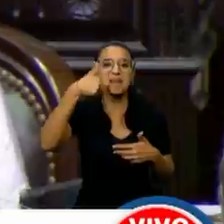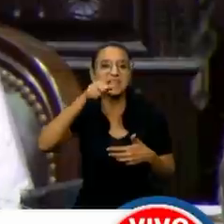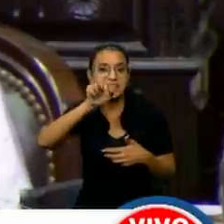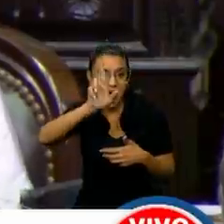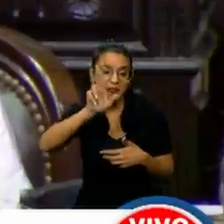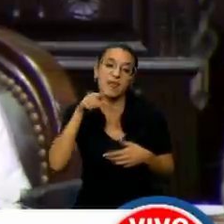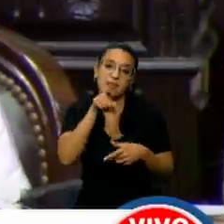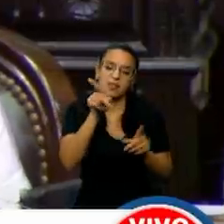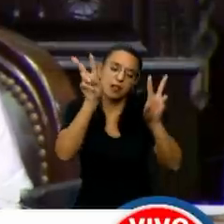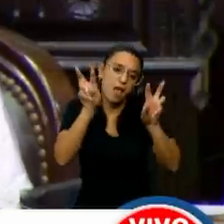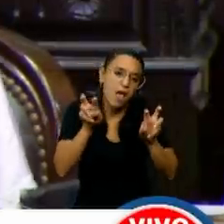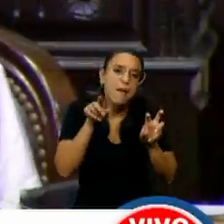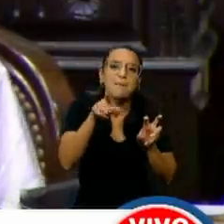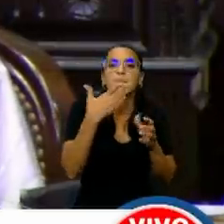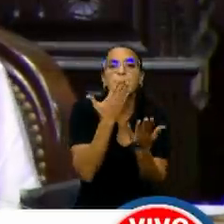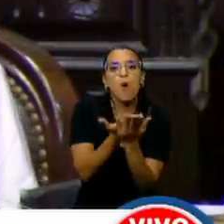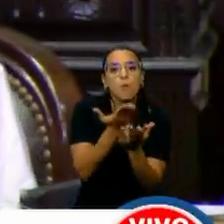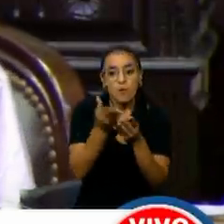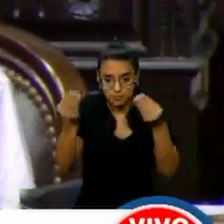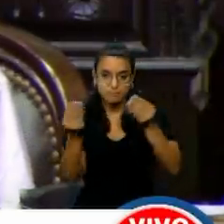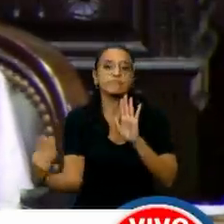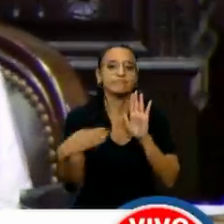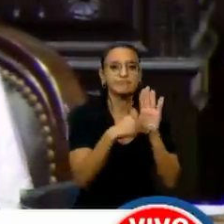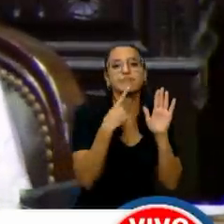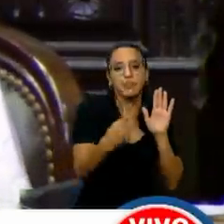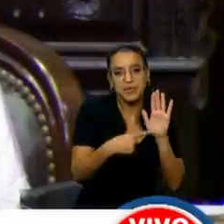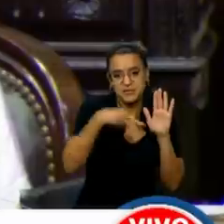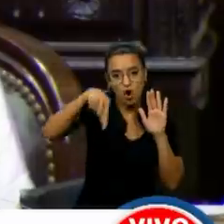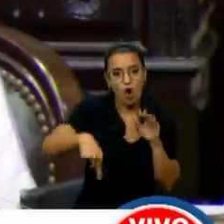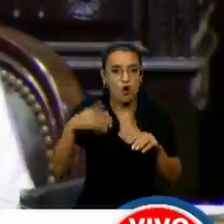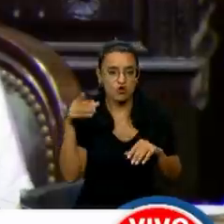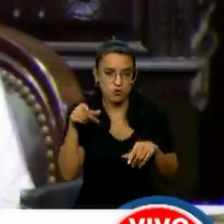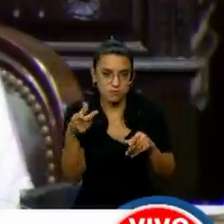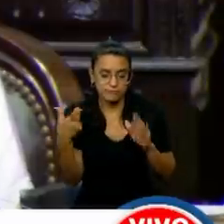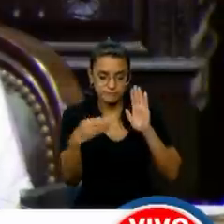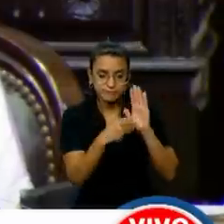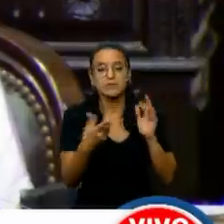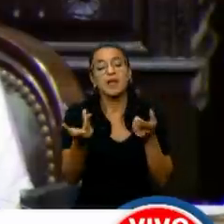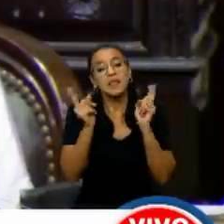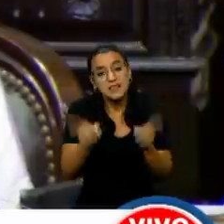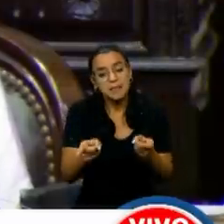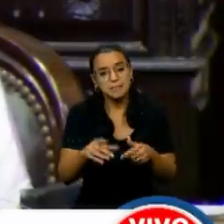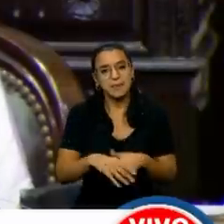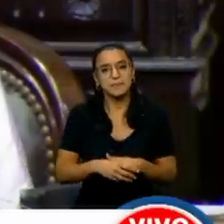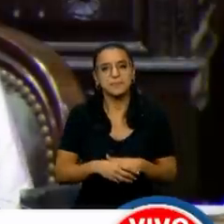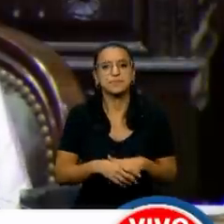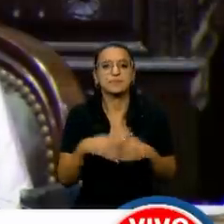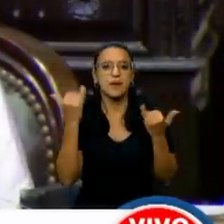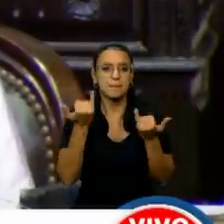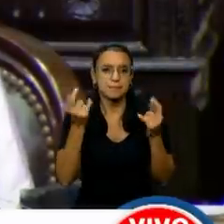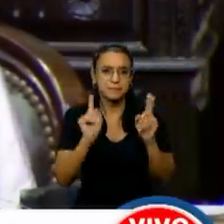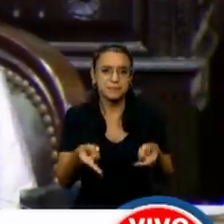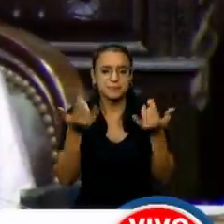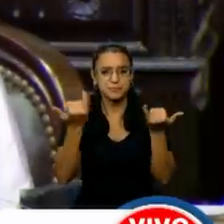también es parte de la propuesta presupuestaria que estamos realizando esta noche y que en definitiva también implica